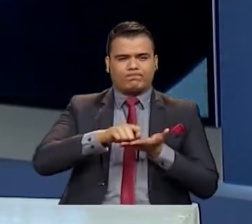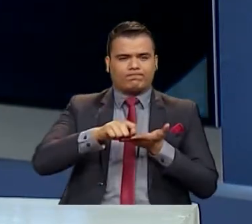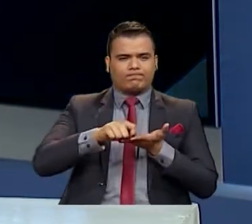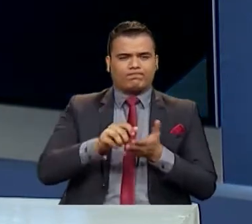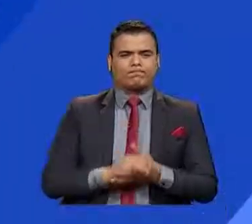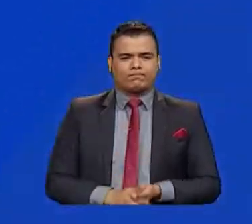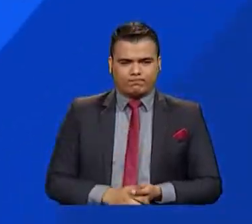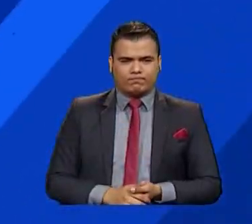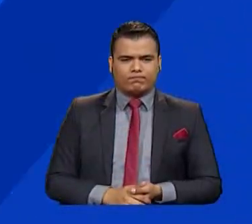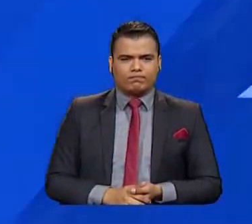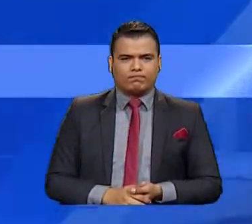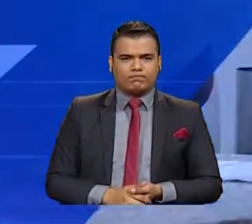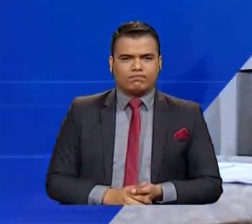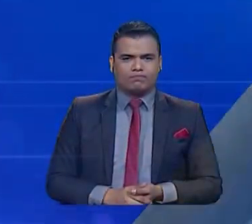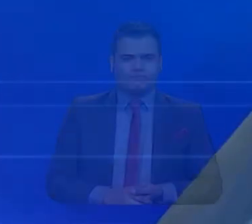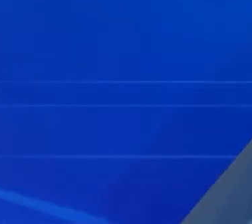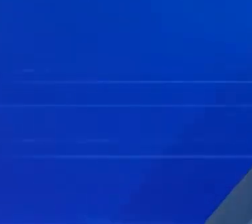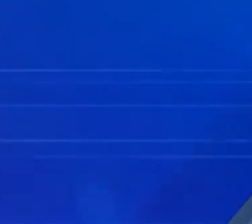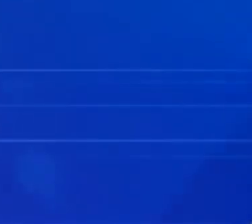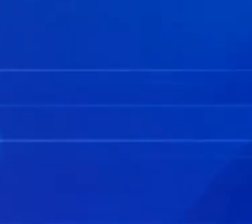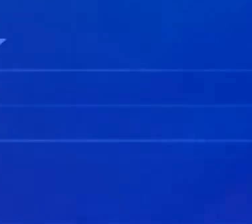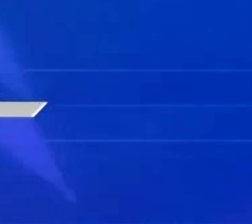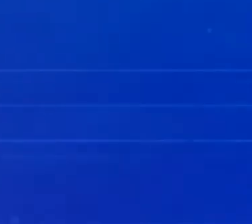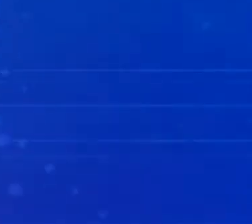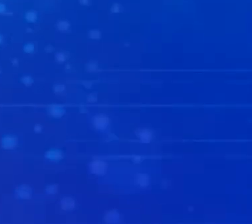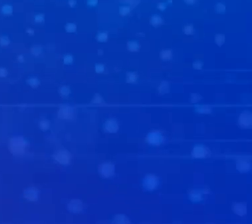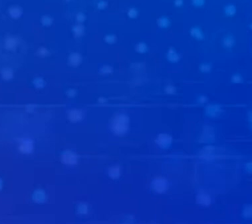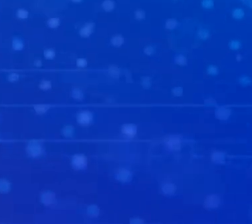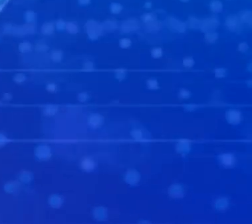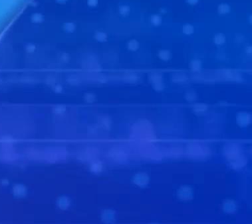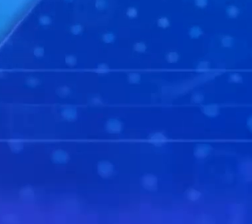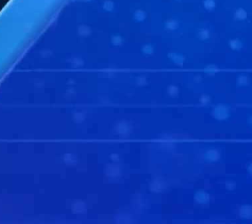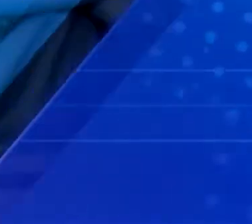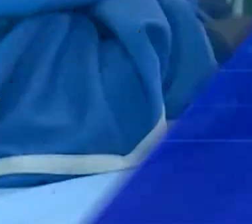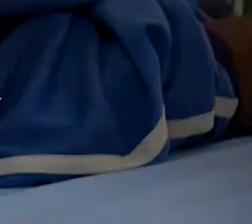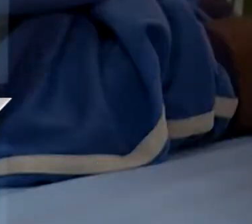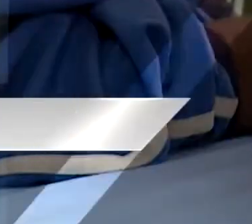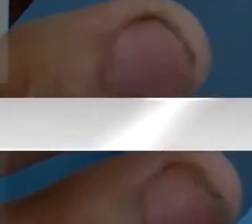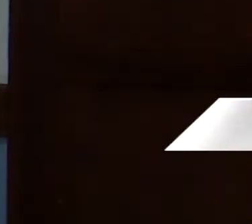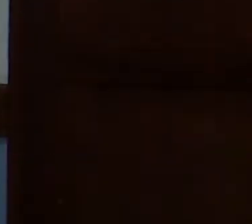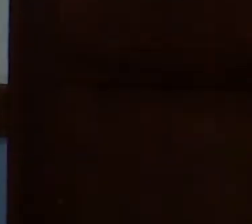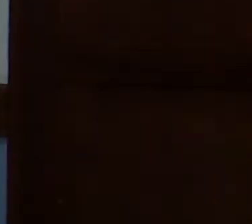Morales. Especial periodístico, la salud de los vallecaucanos.